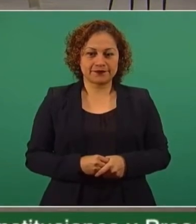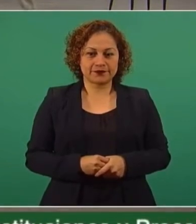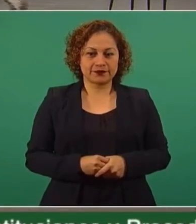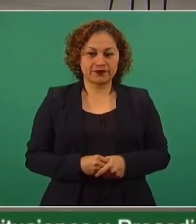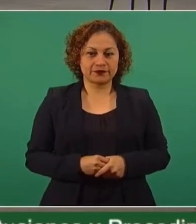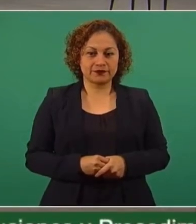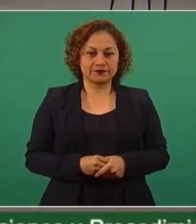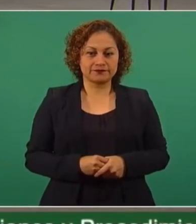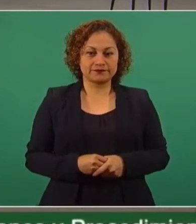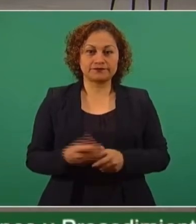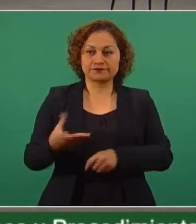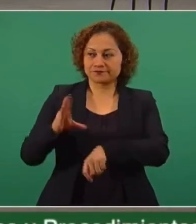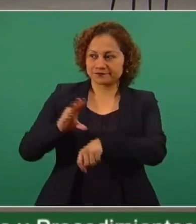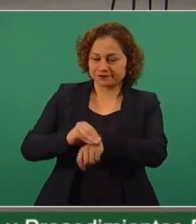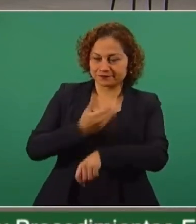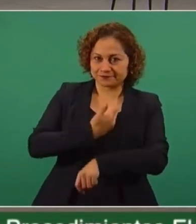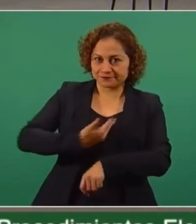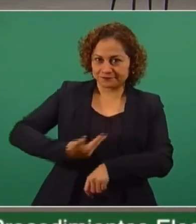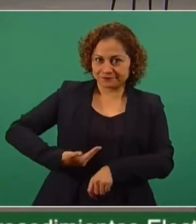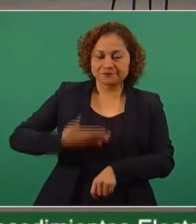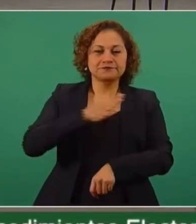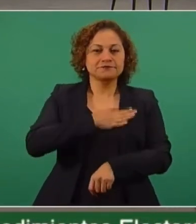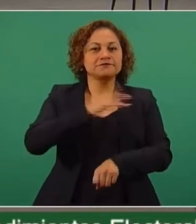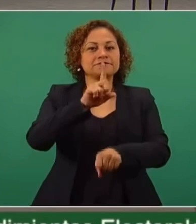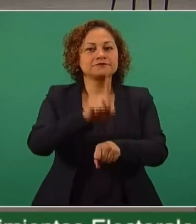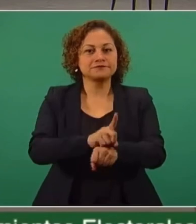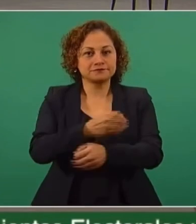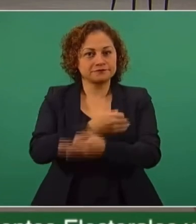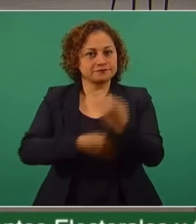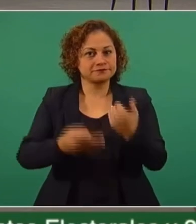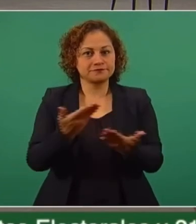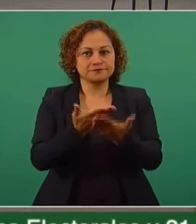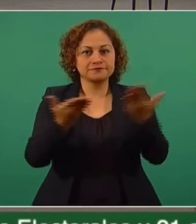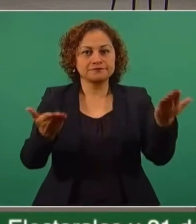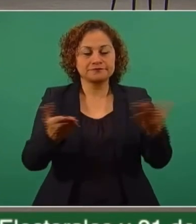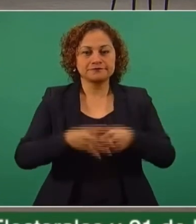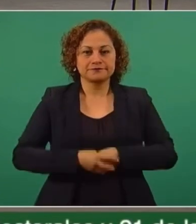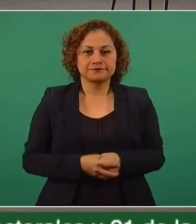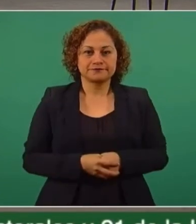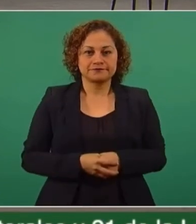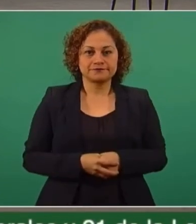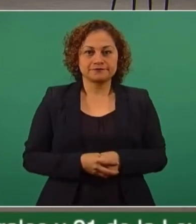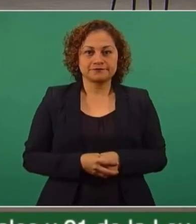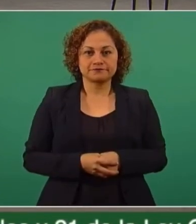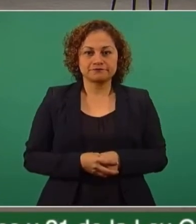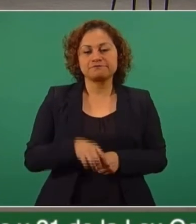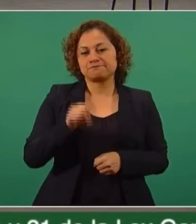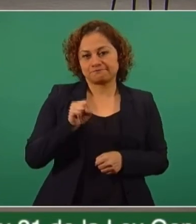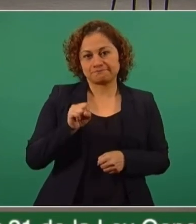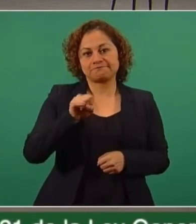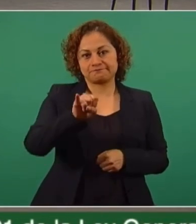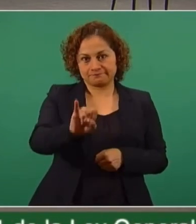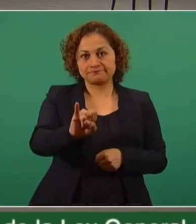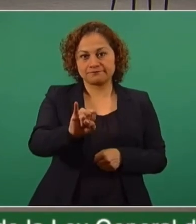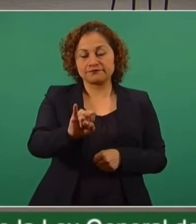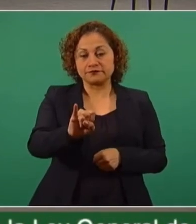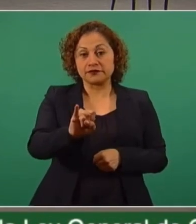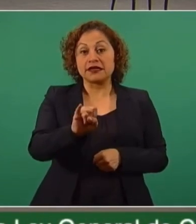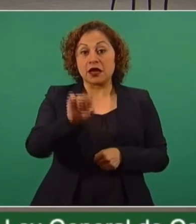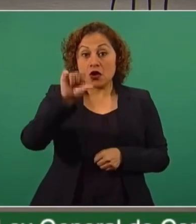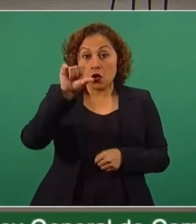Con gusto, presidente. Muy buenos días. Muy buenos días a todas y todos. Efectivamente hay cosas que vale la